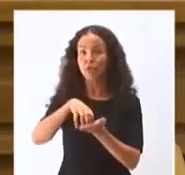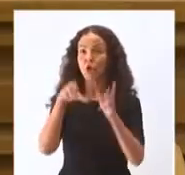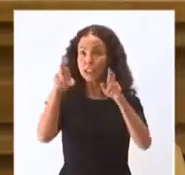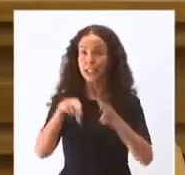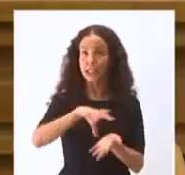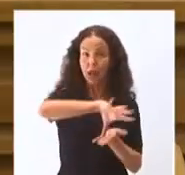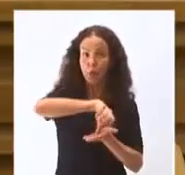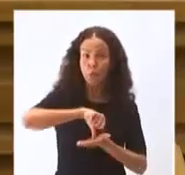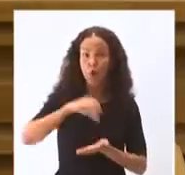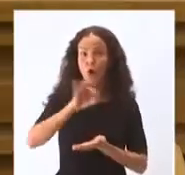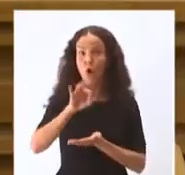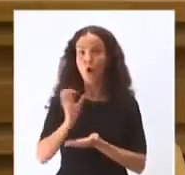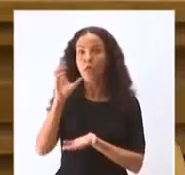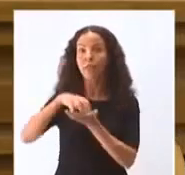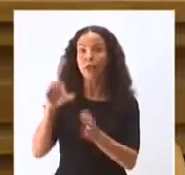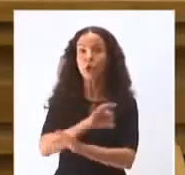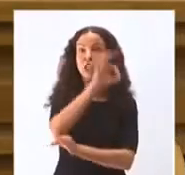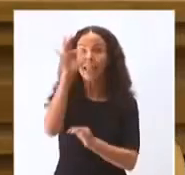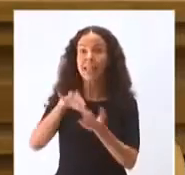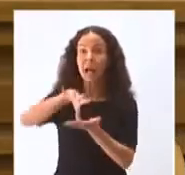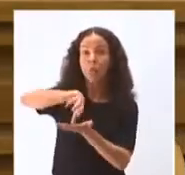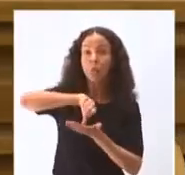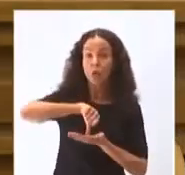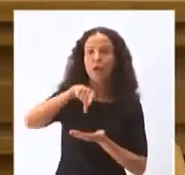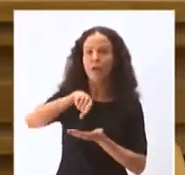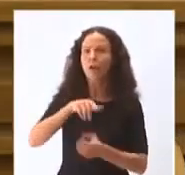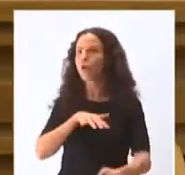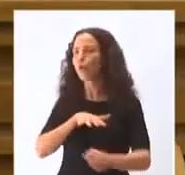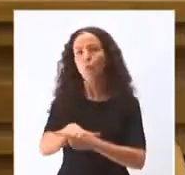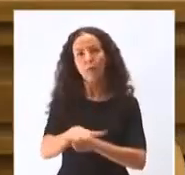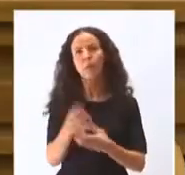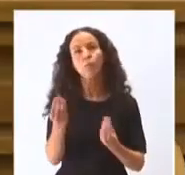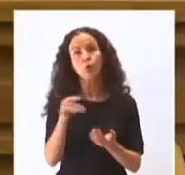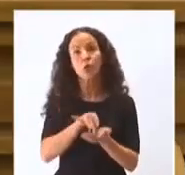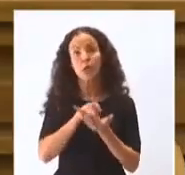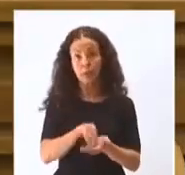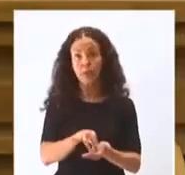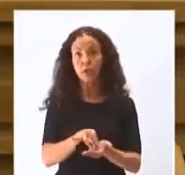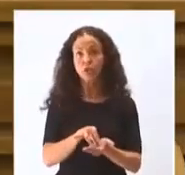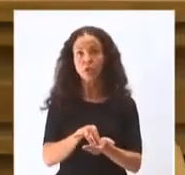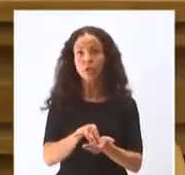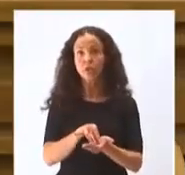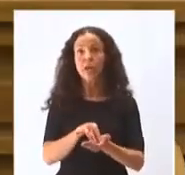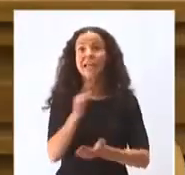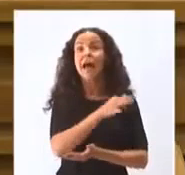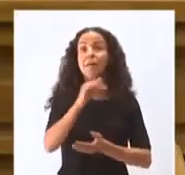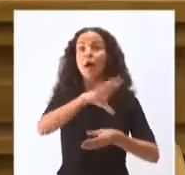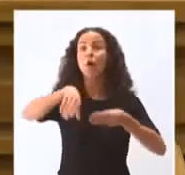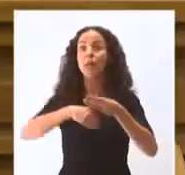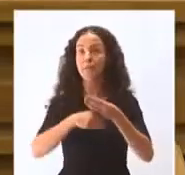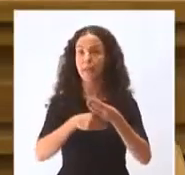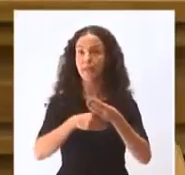día centros de día que cubren muchos servicios y que complementan y refuerzan los